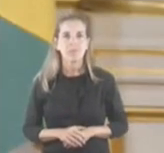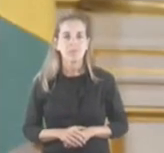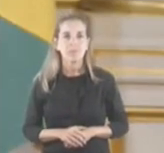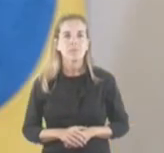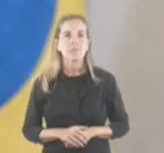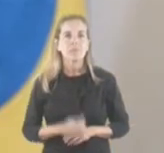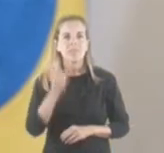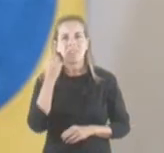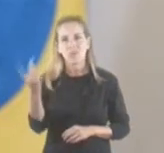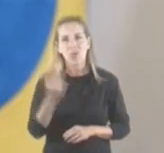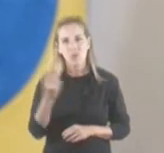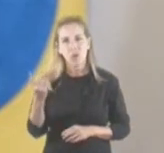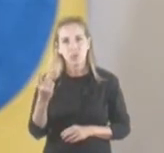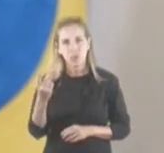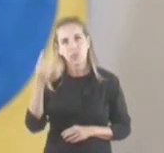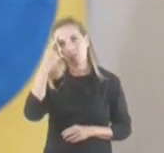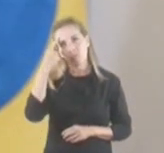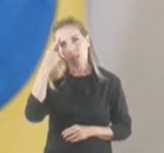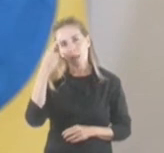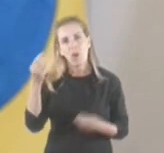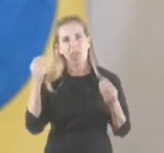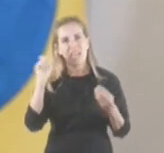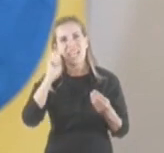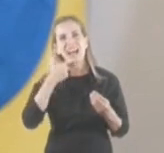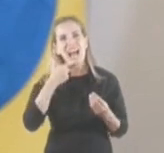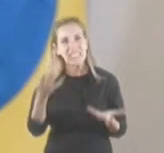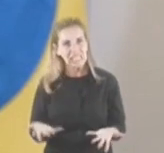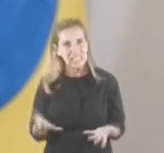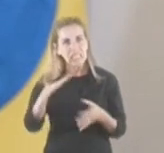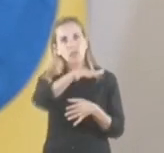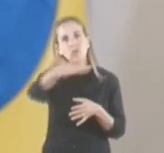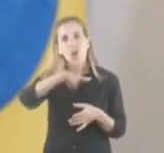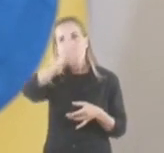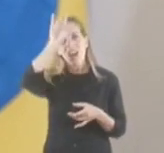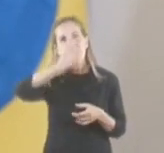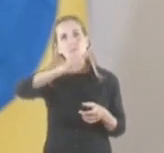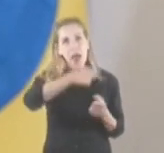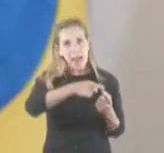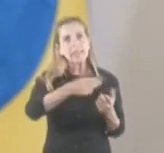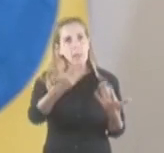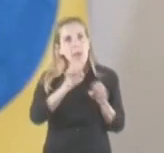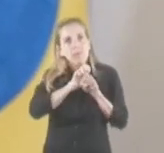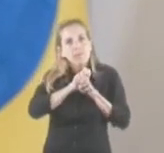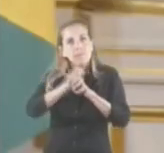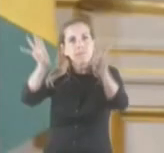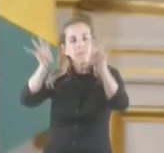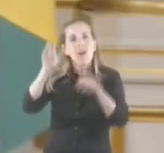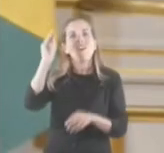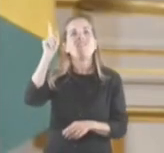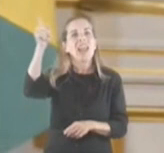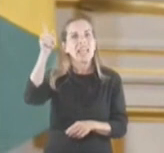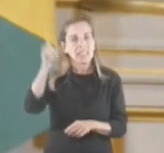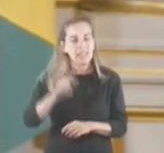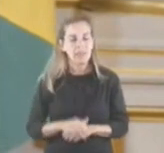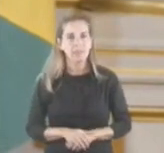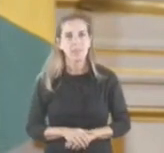Hemos hablado de la posibilidad de que el gas de Vaca Muerta llegue a Brasil. También conversamos sobre la posibilidad de que el gas